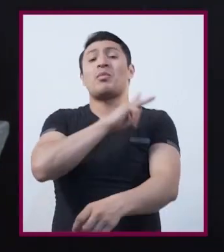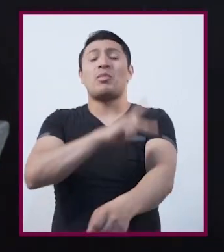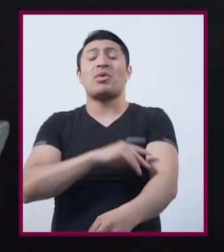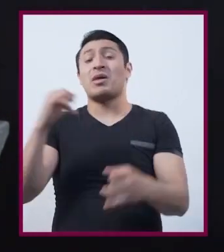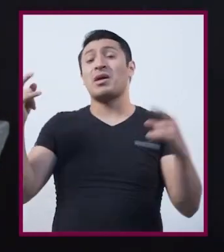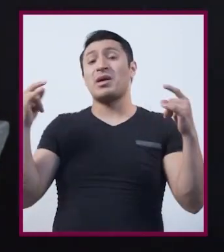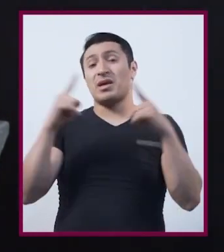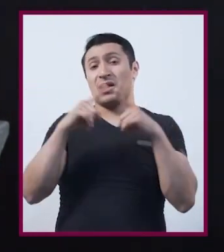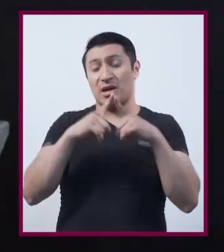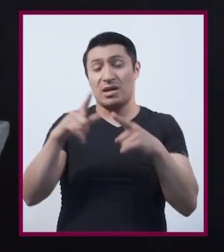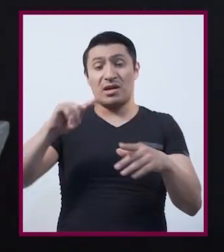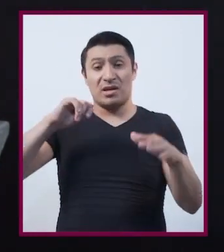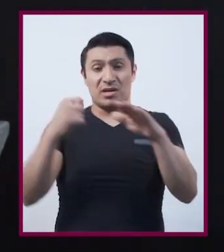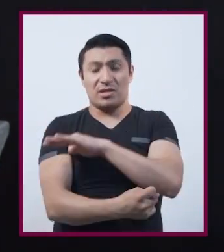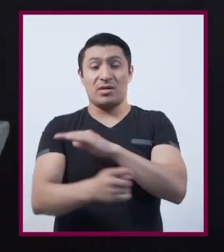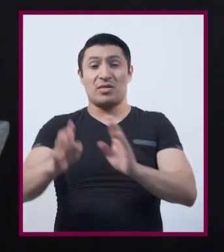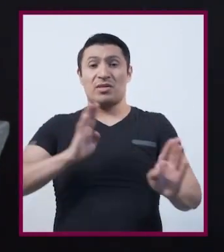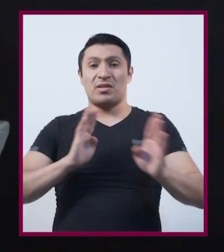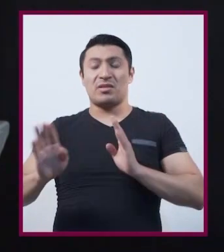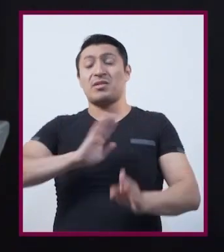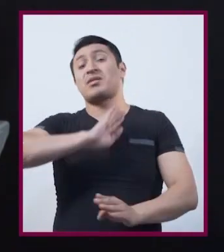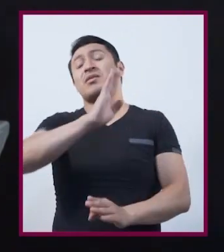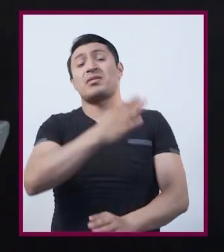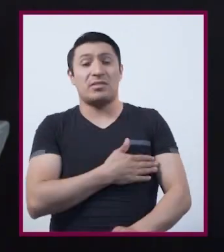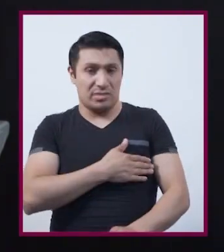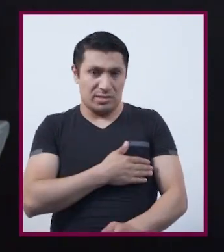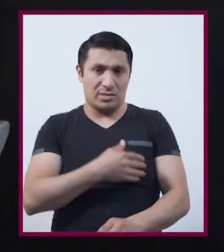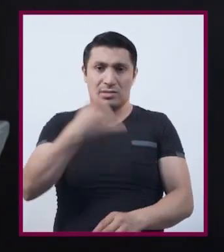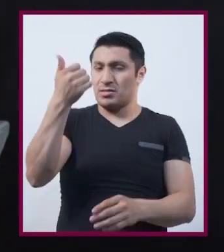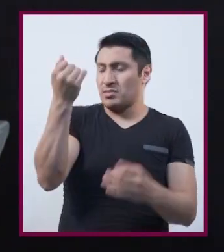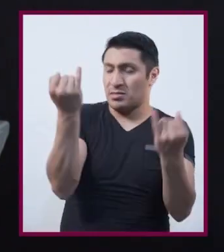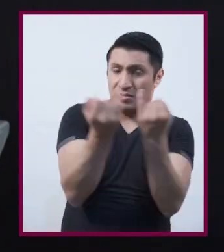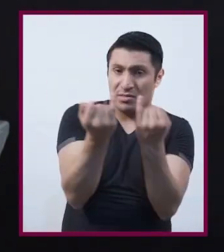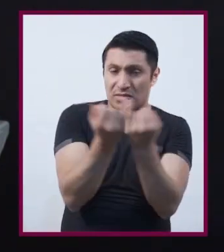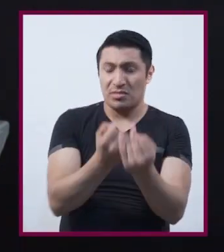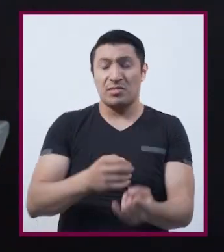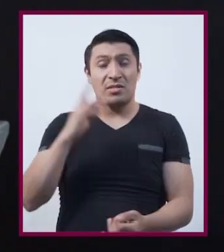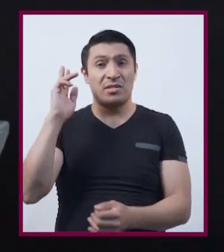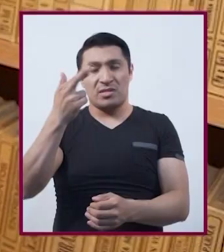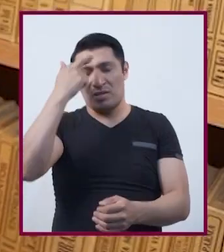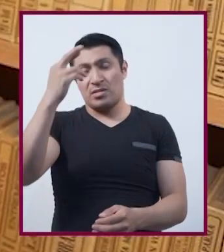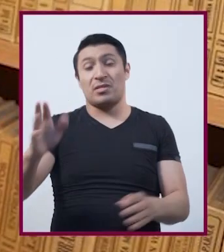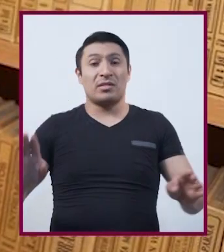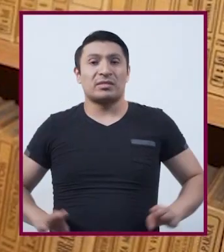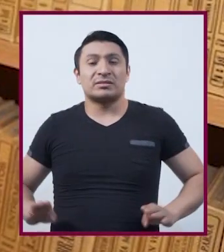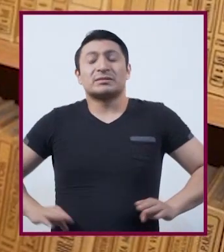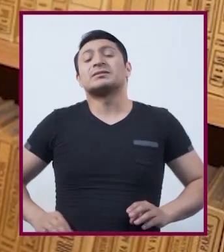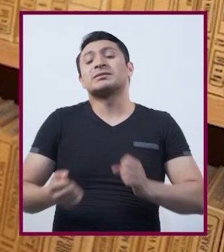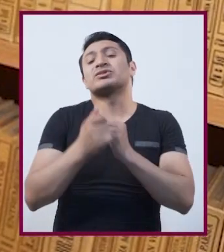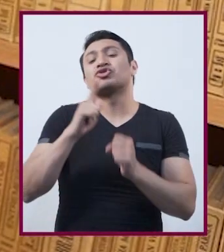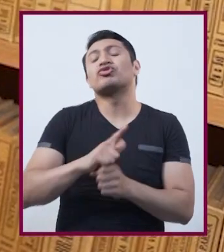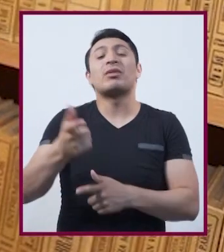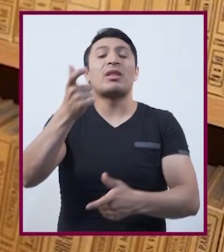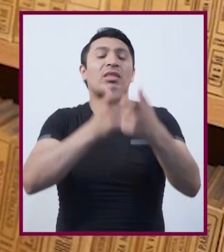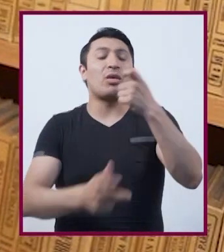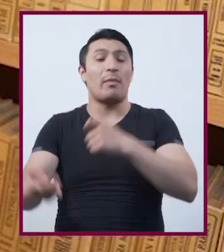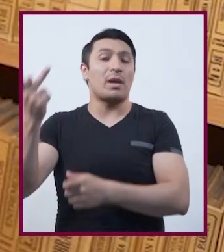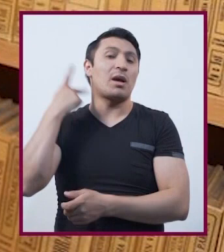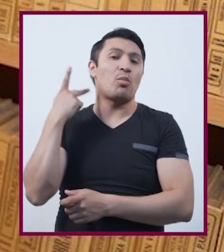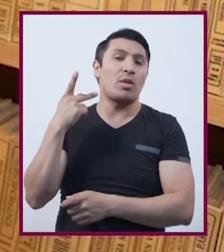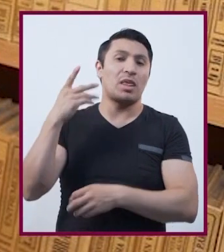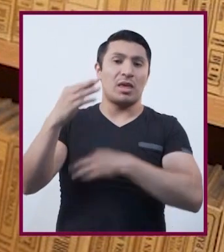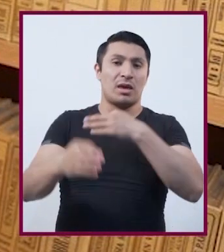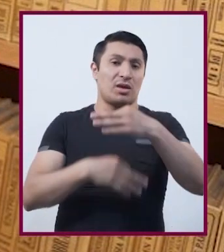habría que considerar las condiciones sociales y económicas y políticas de los oriundos americanos. El doctor Rodrigo Martínez